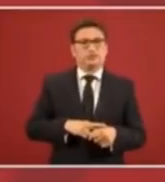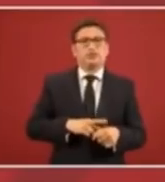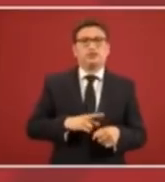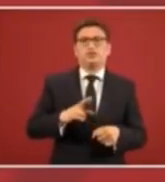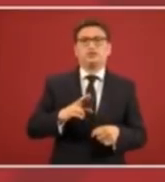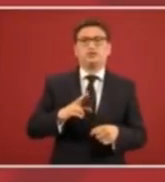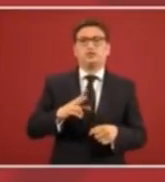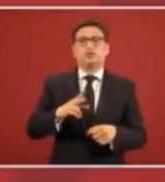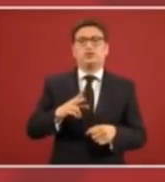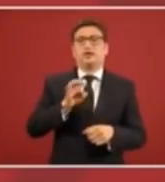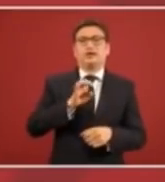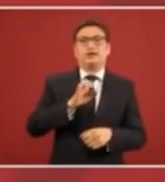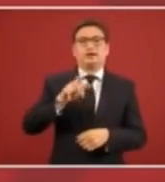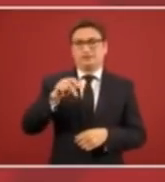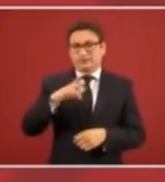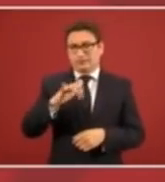del Nacional.